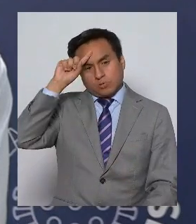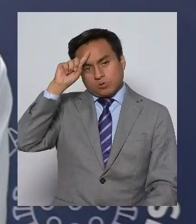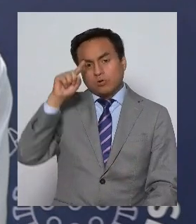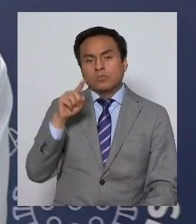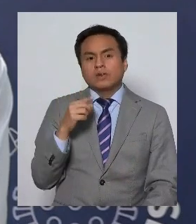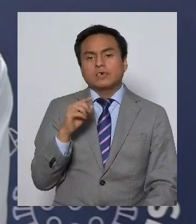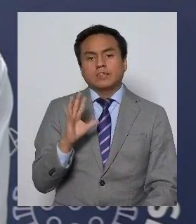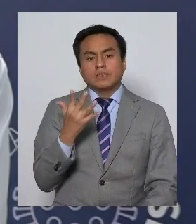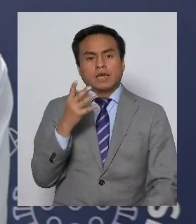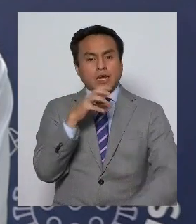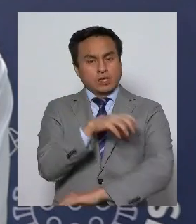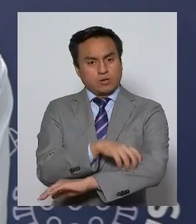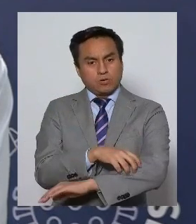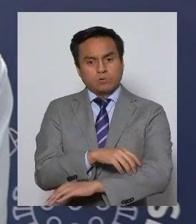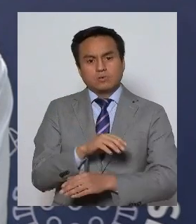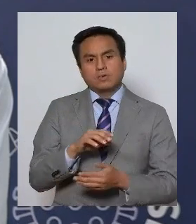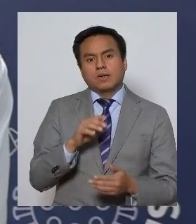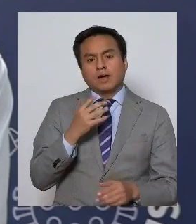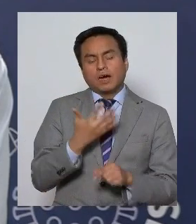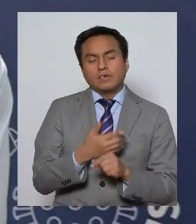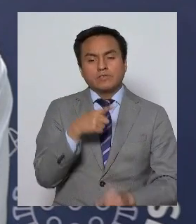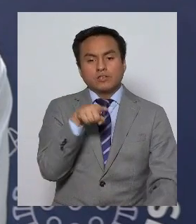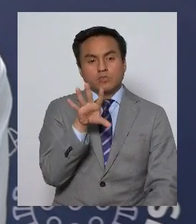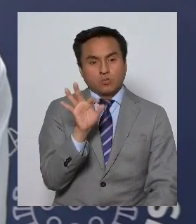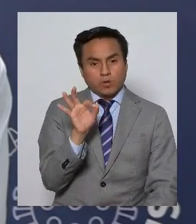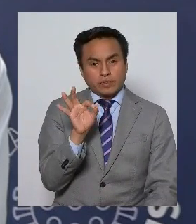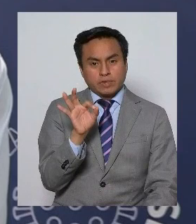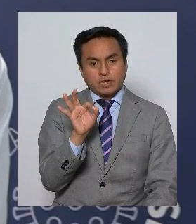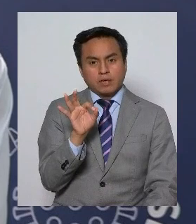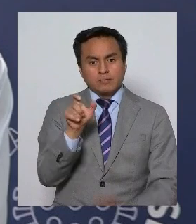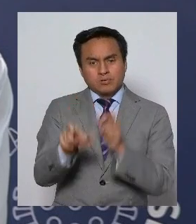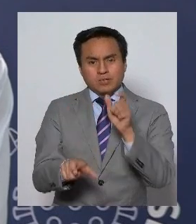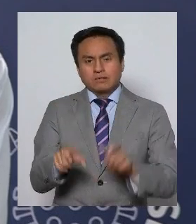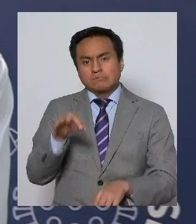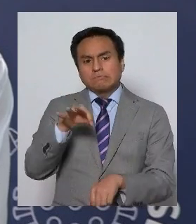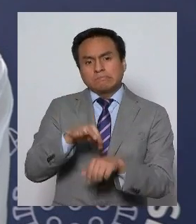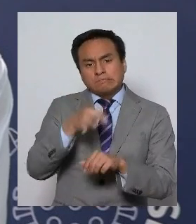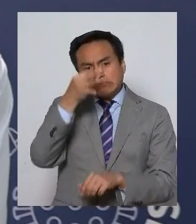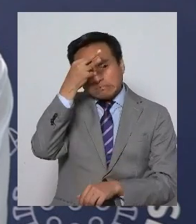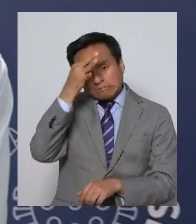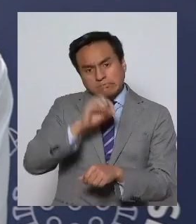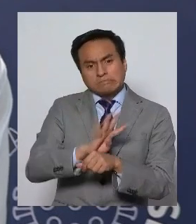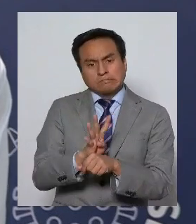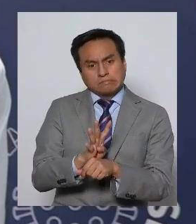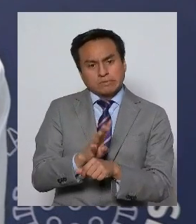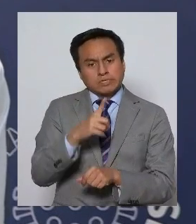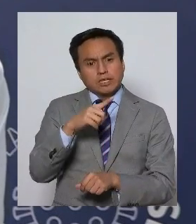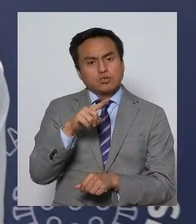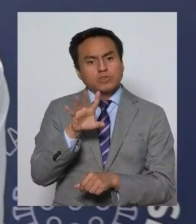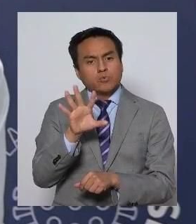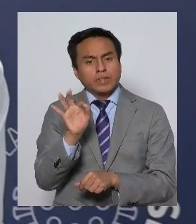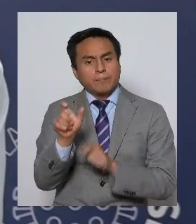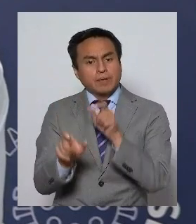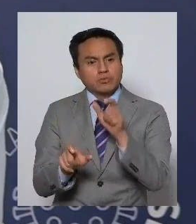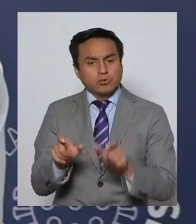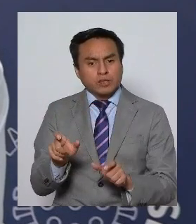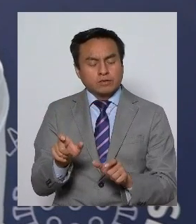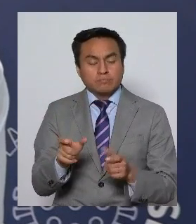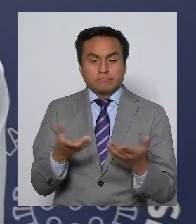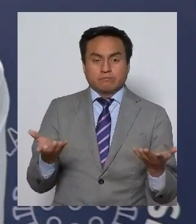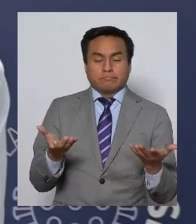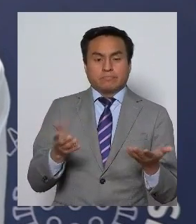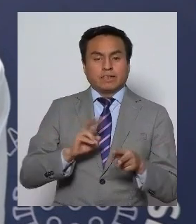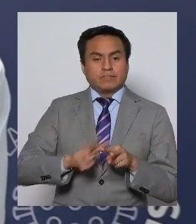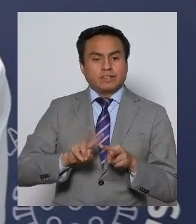quinta región. Tenemos 150 casos activos y lo que tenemos que hacer evidentemente